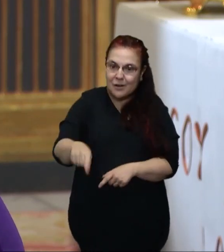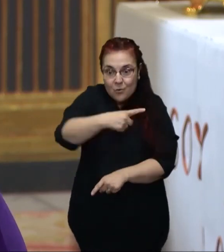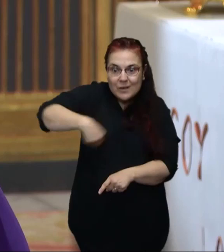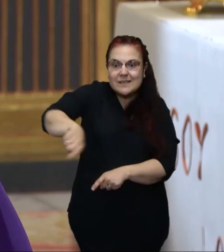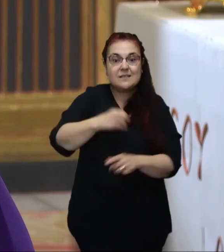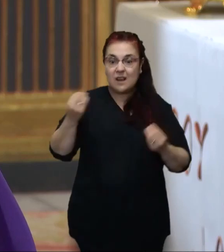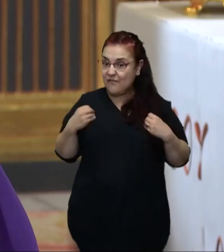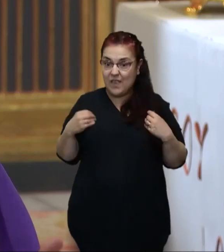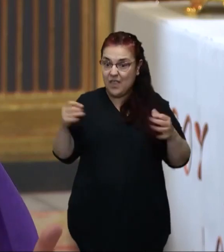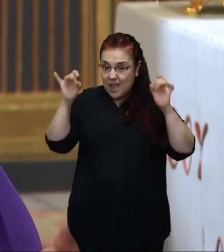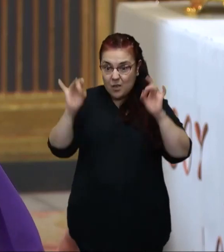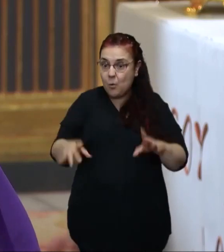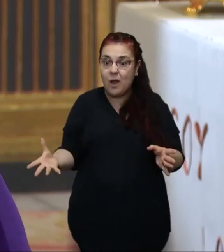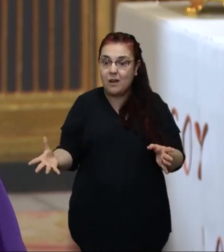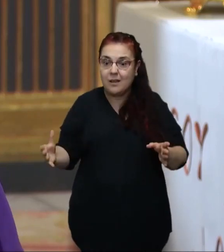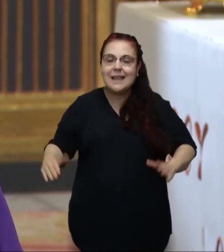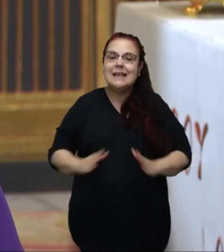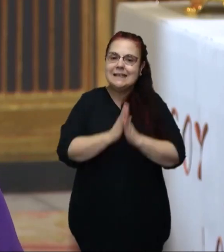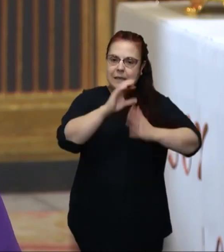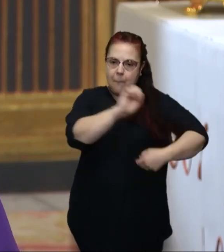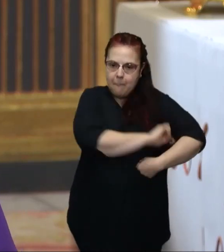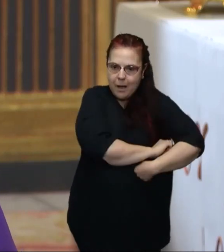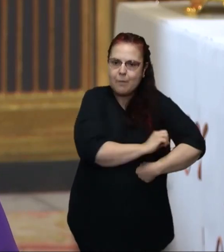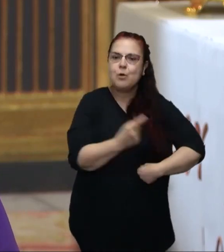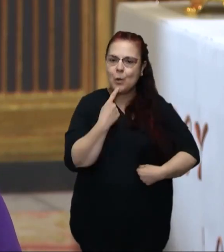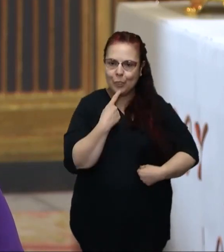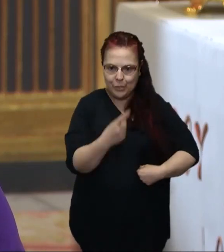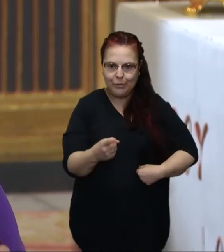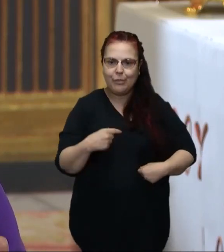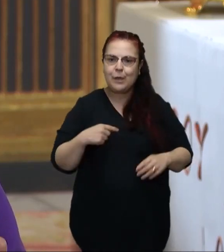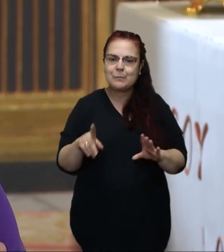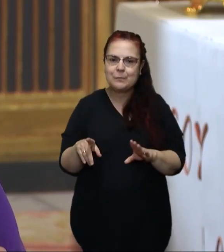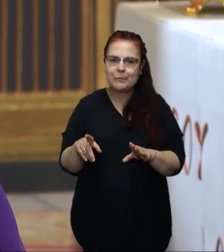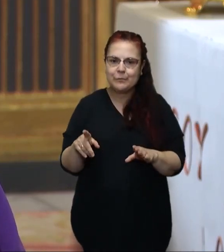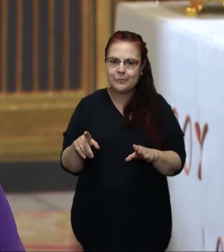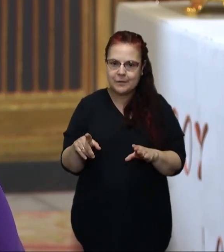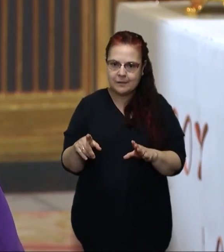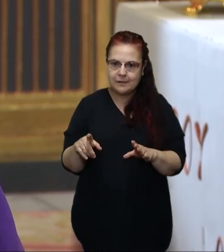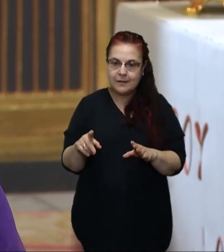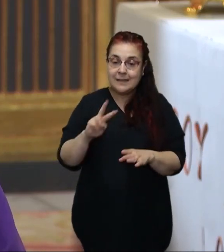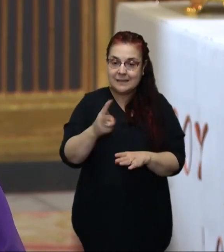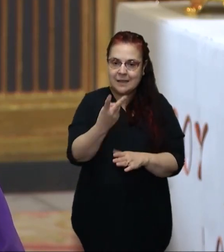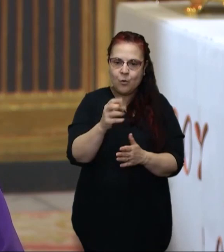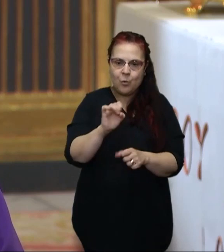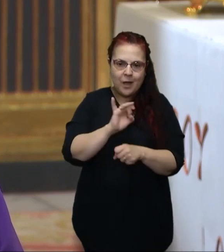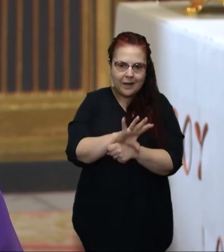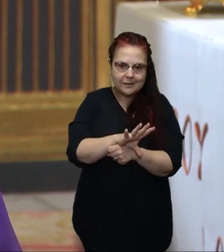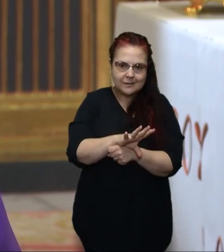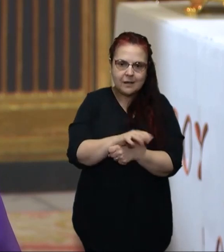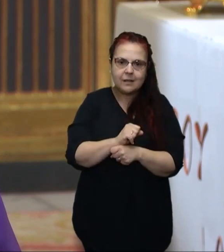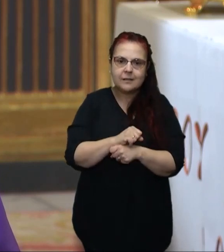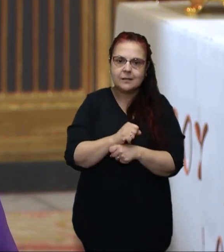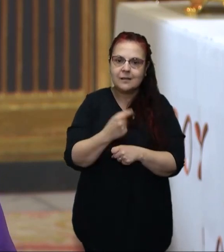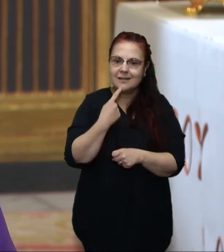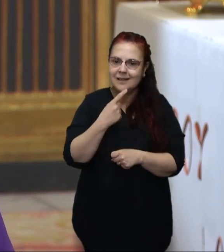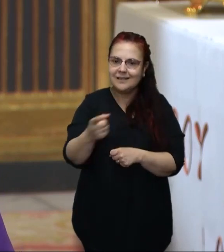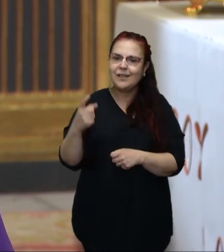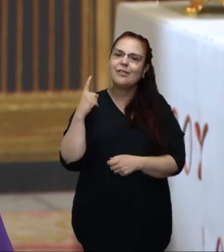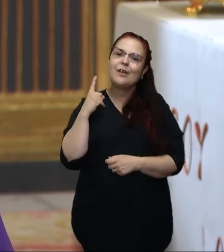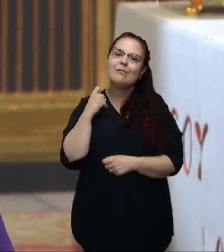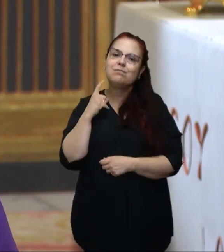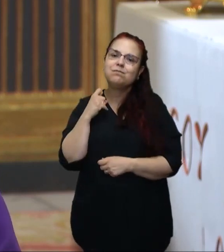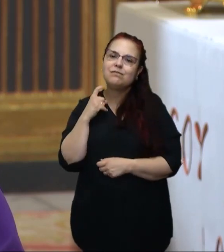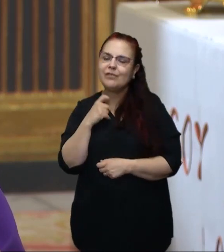como nos dice San Pablo en la segunda carta a los Corintios, como fragancia olorosa a